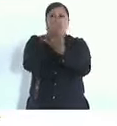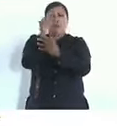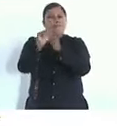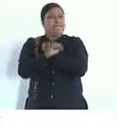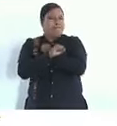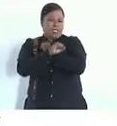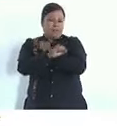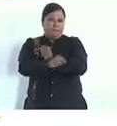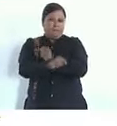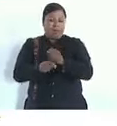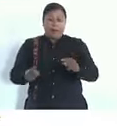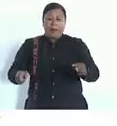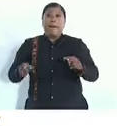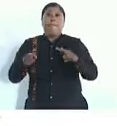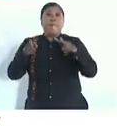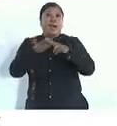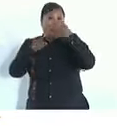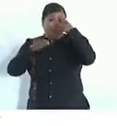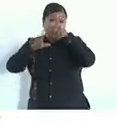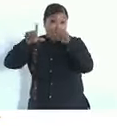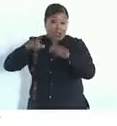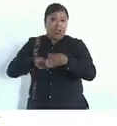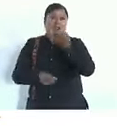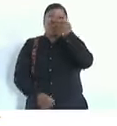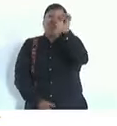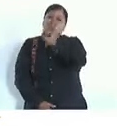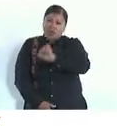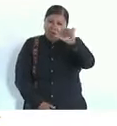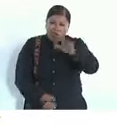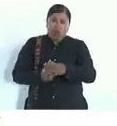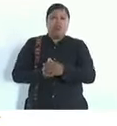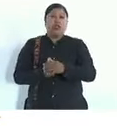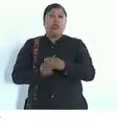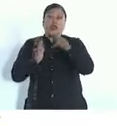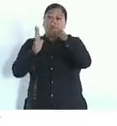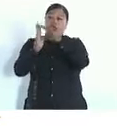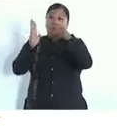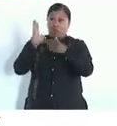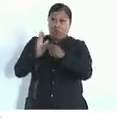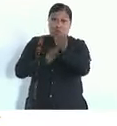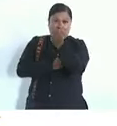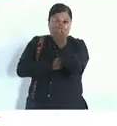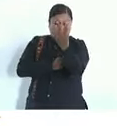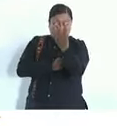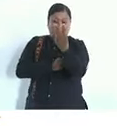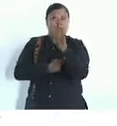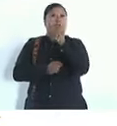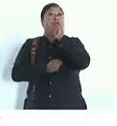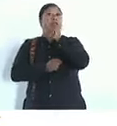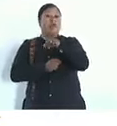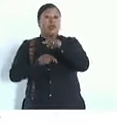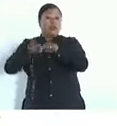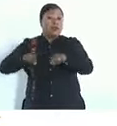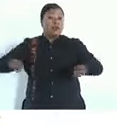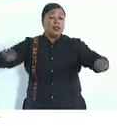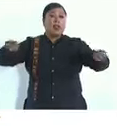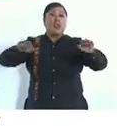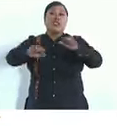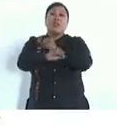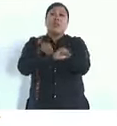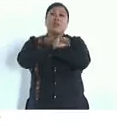los parques nacionales Ricardo Flores Magón y Hualtulco II, así como el área de protección